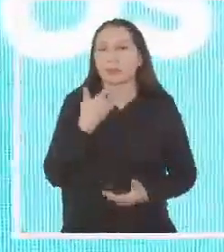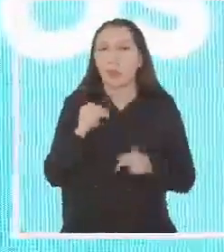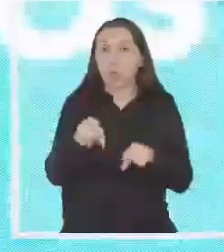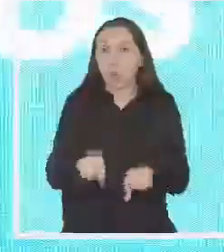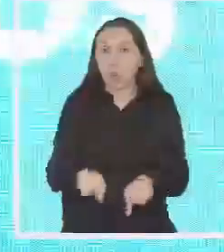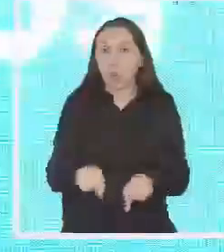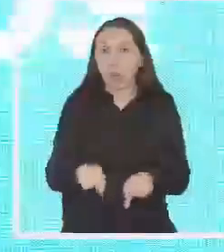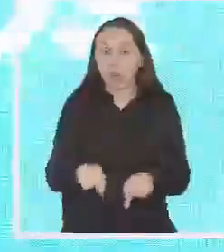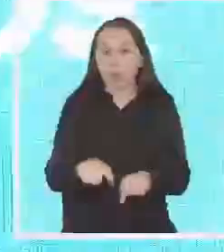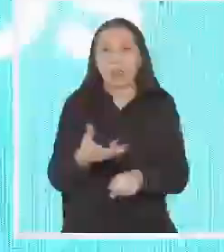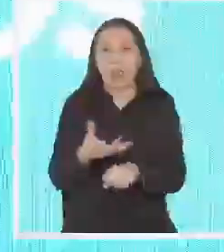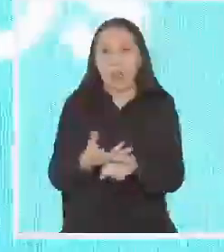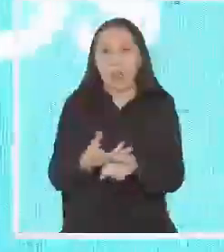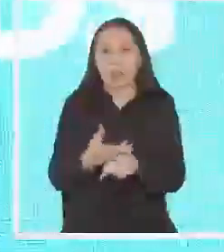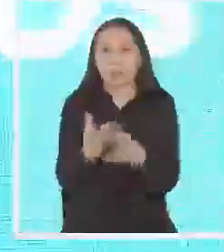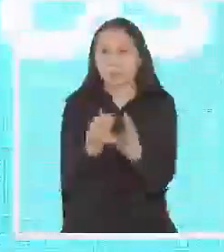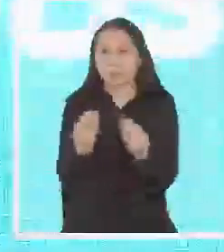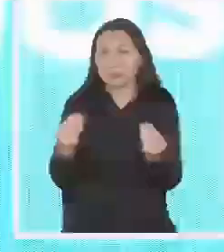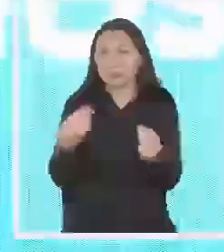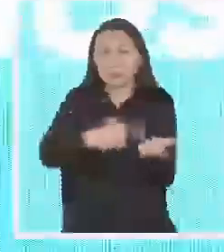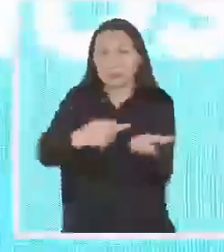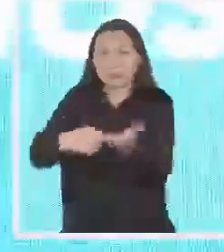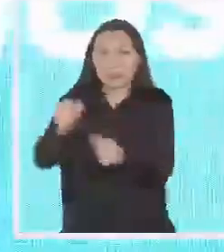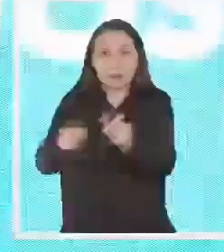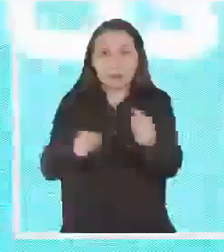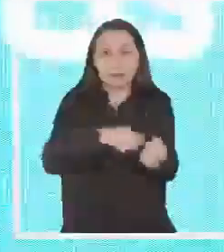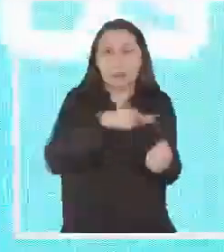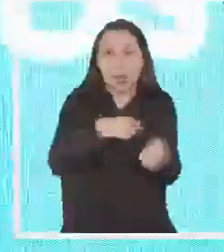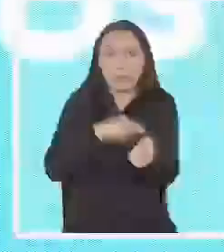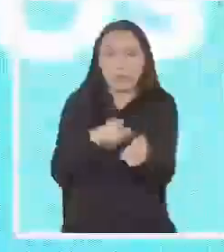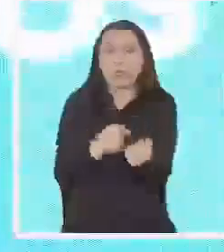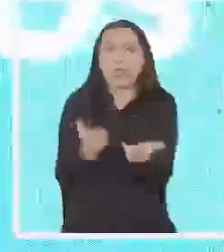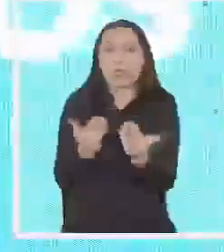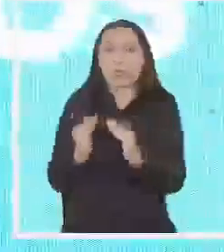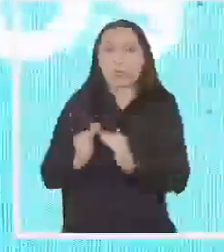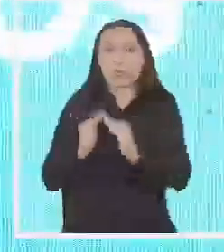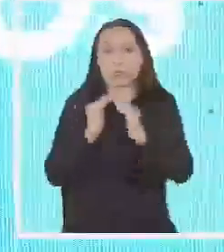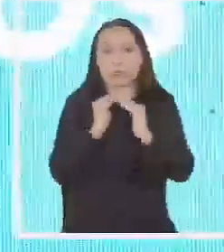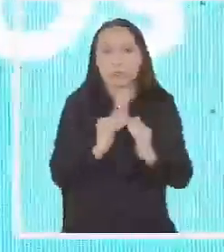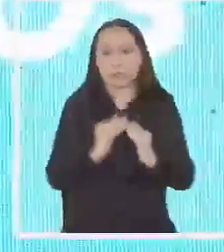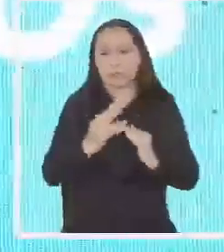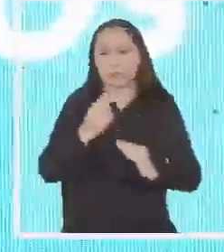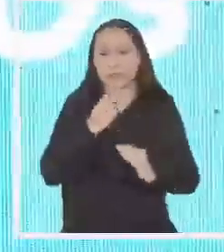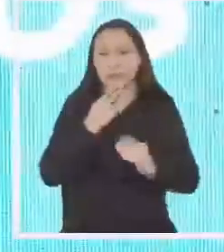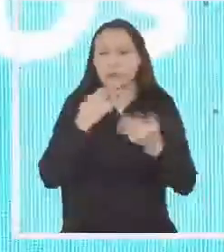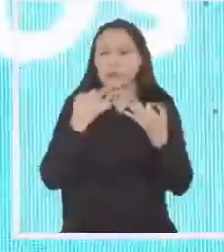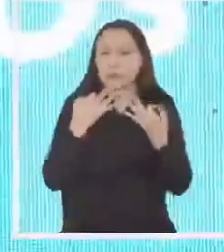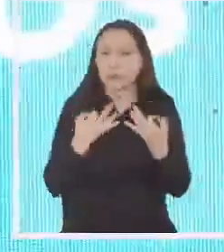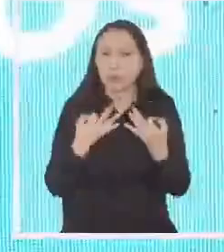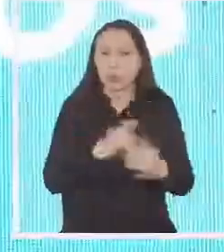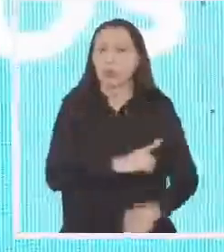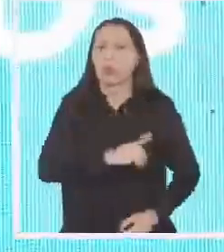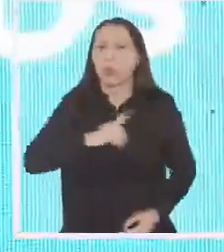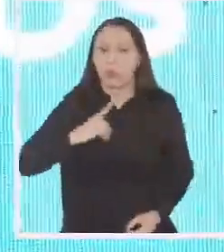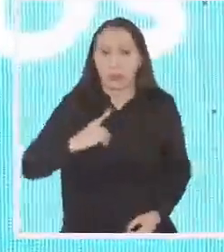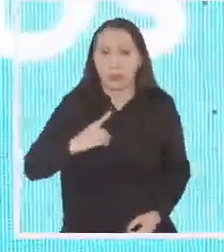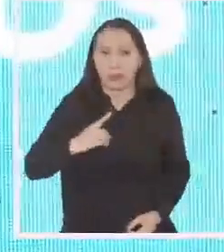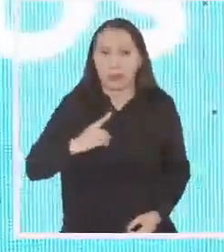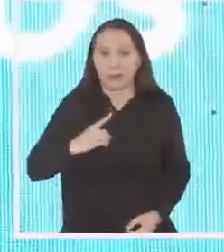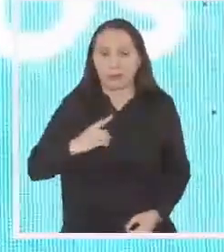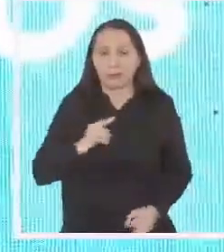hoy hay cientos de miles de familias que requieren viviendas donde vivir seguros y dignamente.